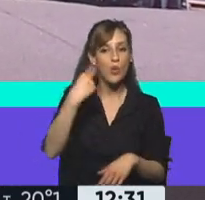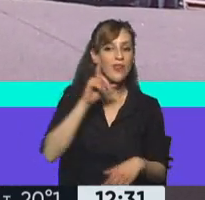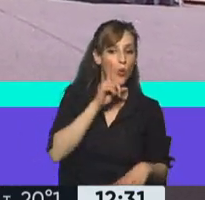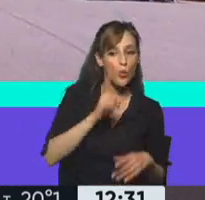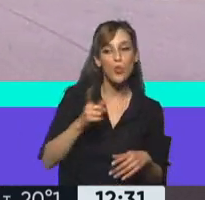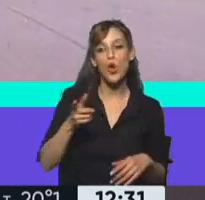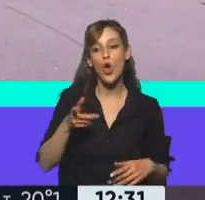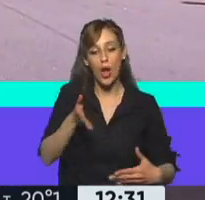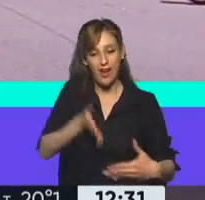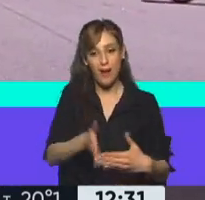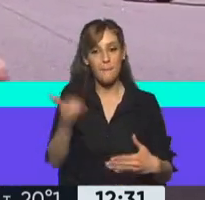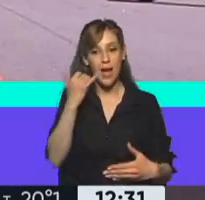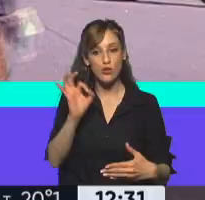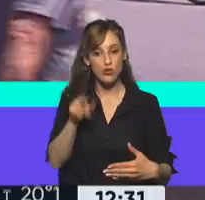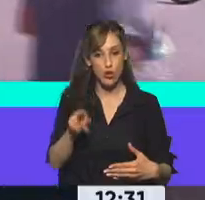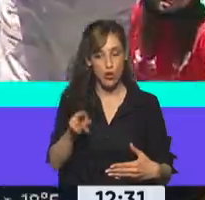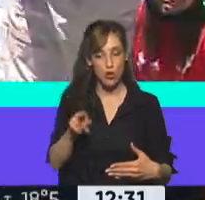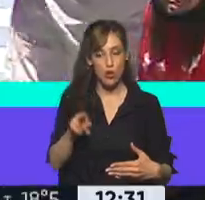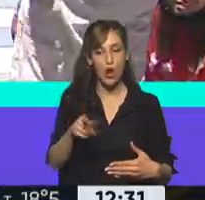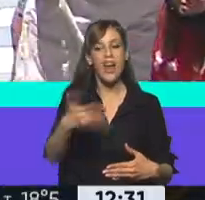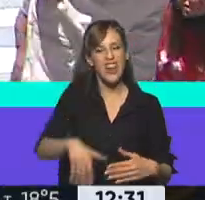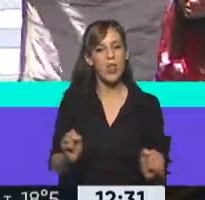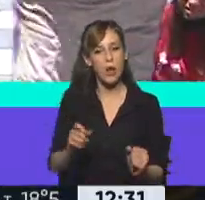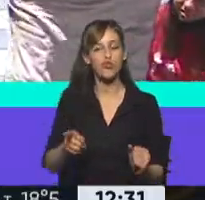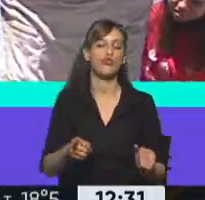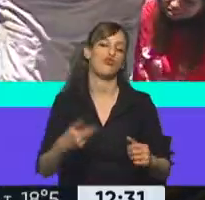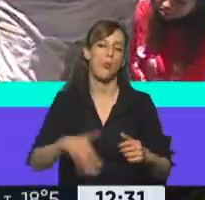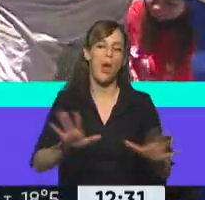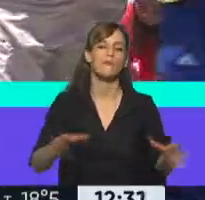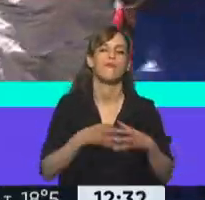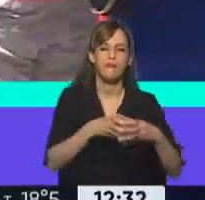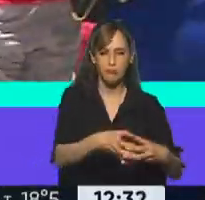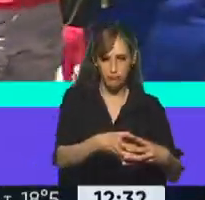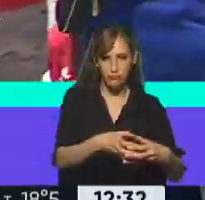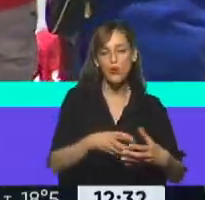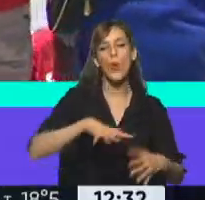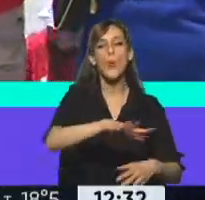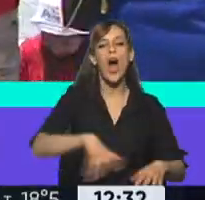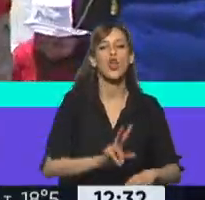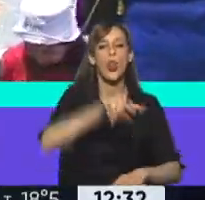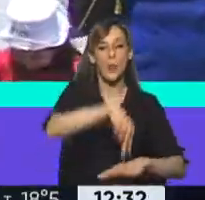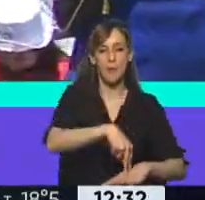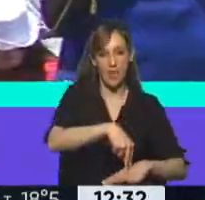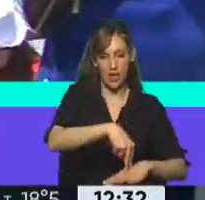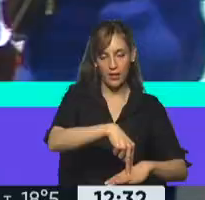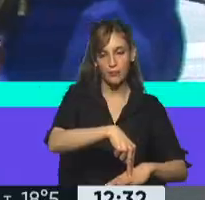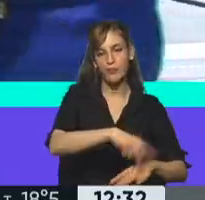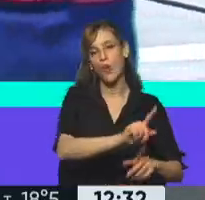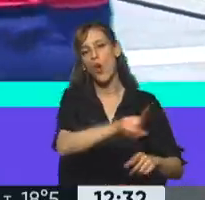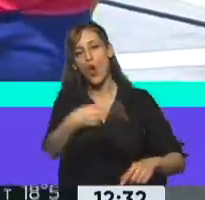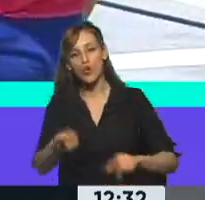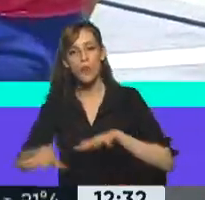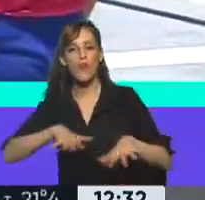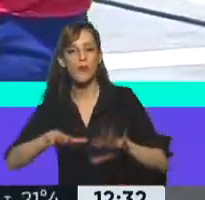Mayo, está juntándose la gente de Barrios de Pie, del Frente de Todos, claro está, SAI y Movimiento Octubre y otros, a